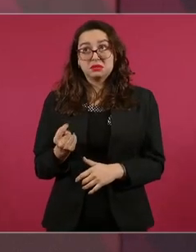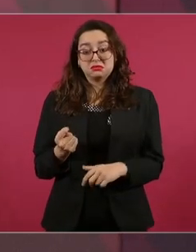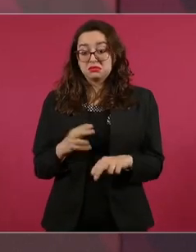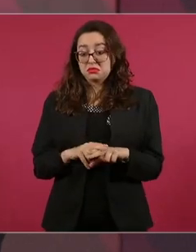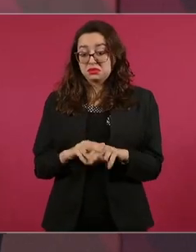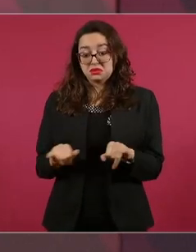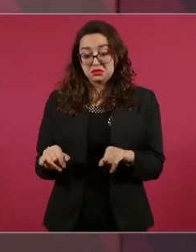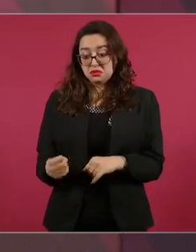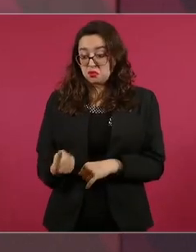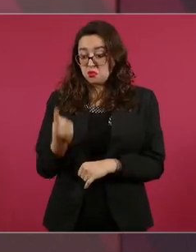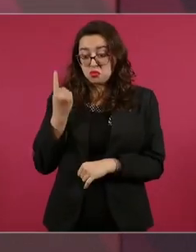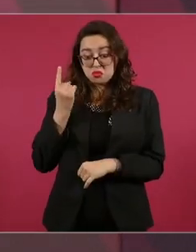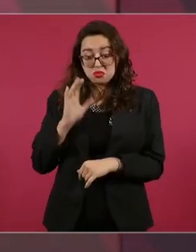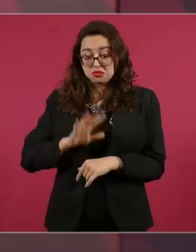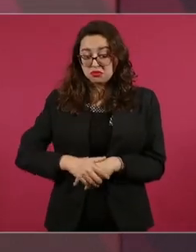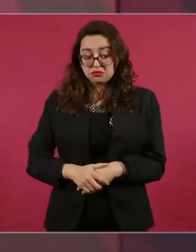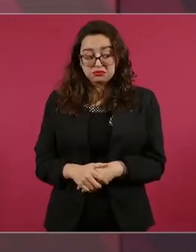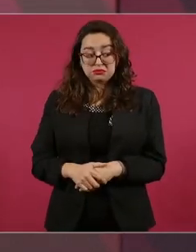nada más cuando va